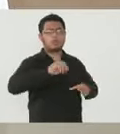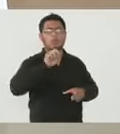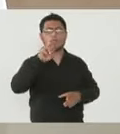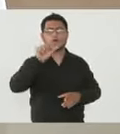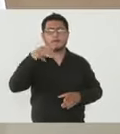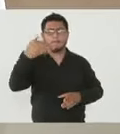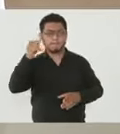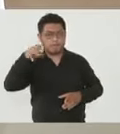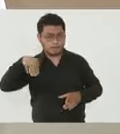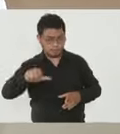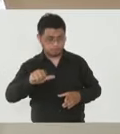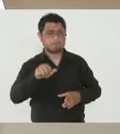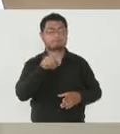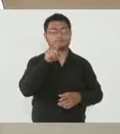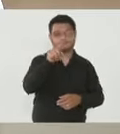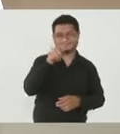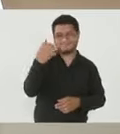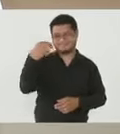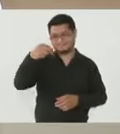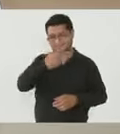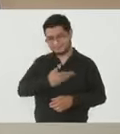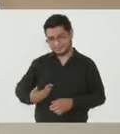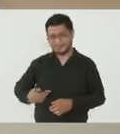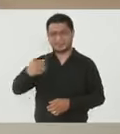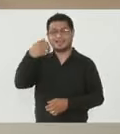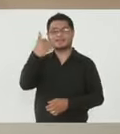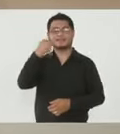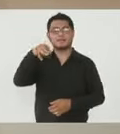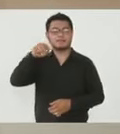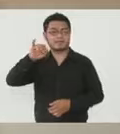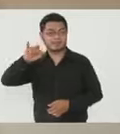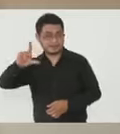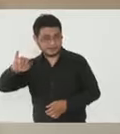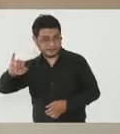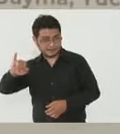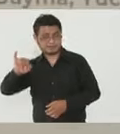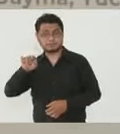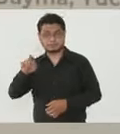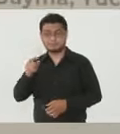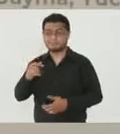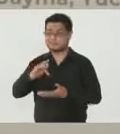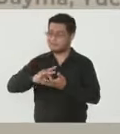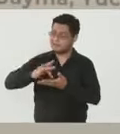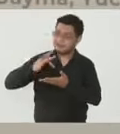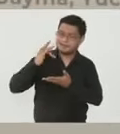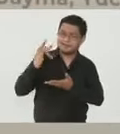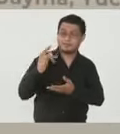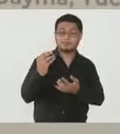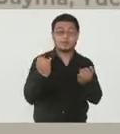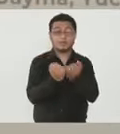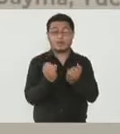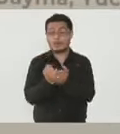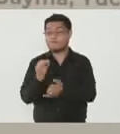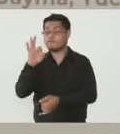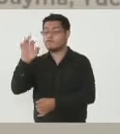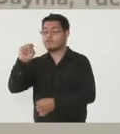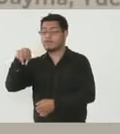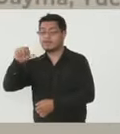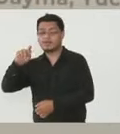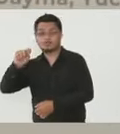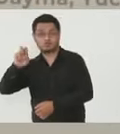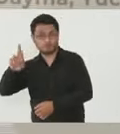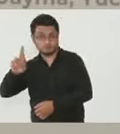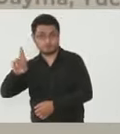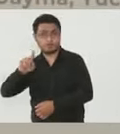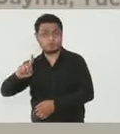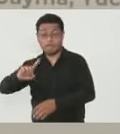presidenta municipal, Yamili Cupul, que se encuentra aquí con nosotros, le agradecemos porque también ya a través de Fonatur ya se iniciaron las obras de